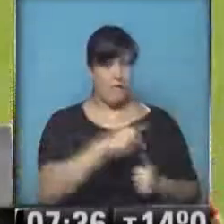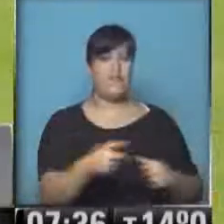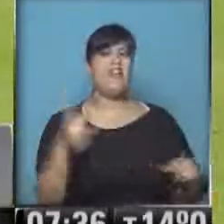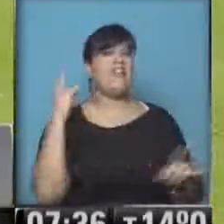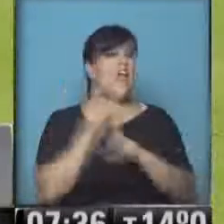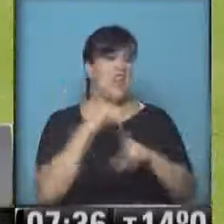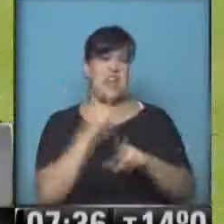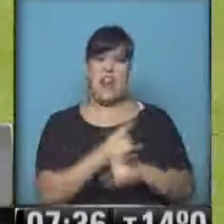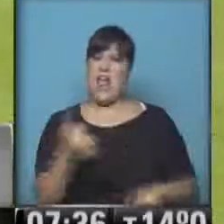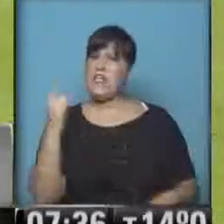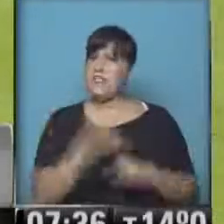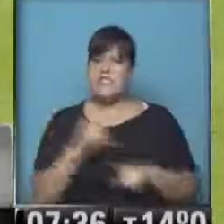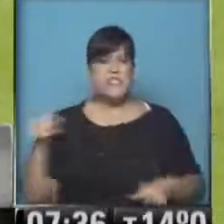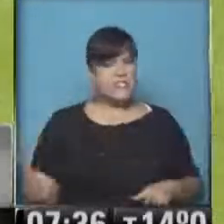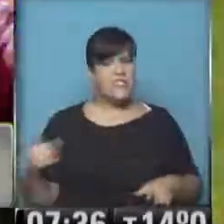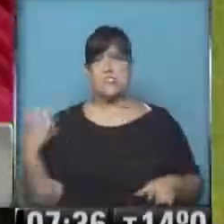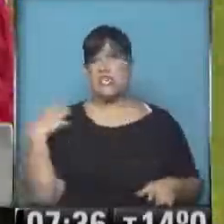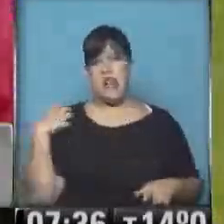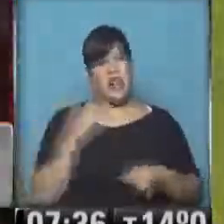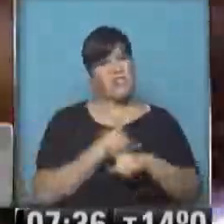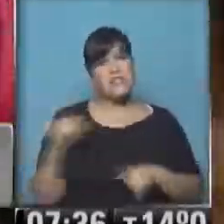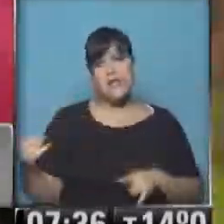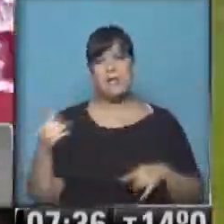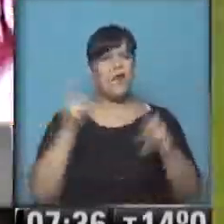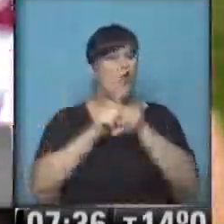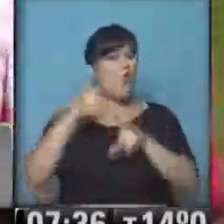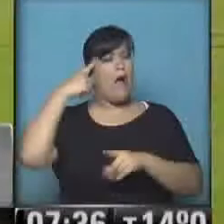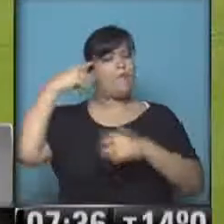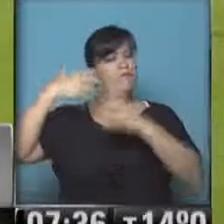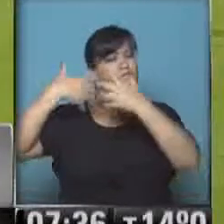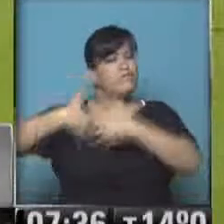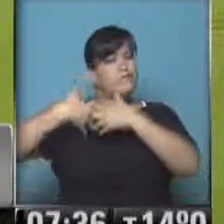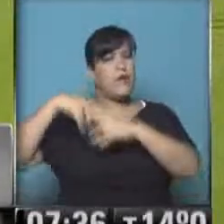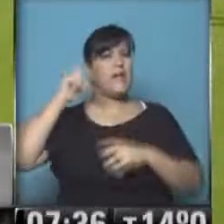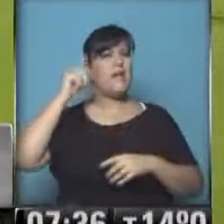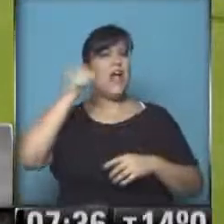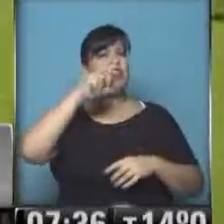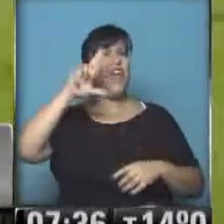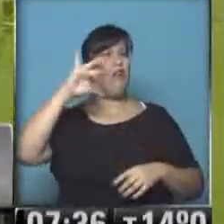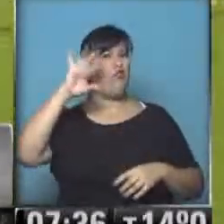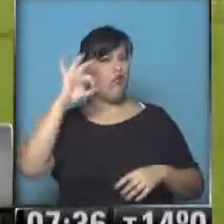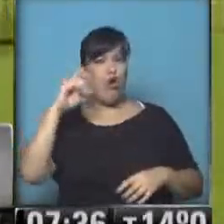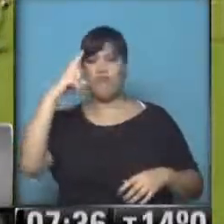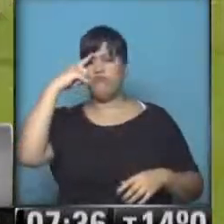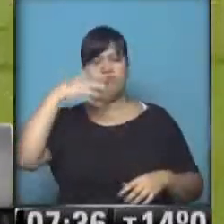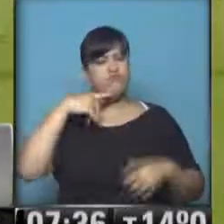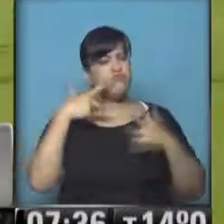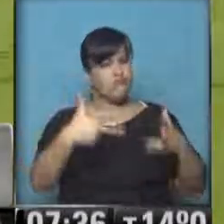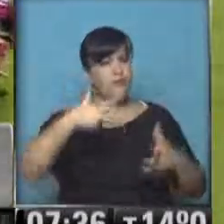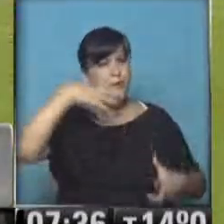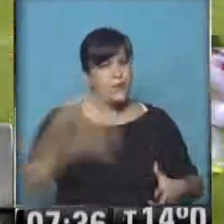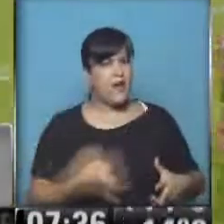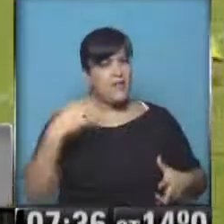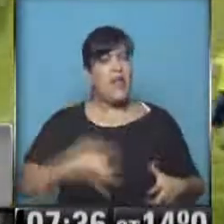generalmente analiza Marcelo Gallardo, por eso le va como le va, porque es un hombre sensato y que ayer adaptó a